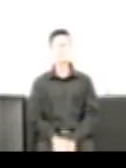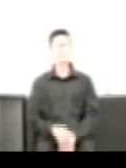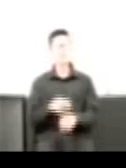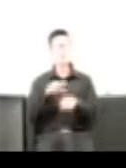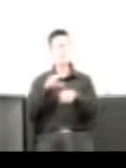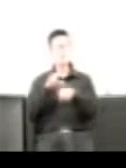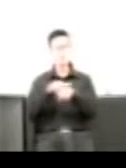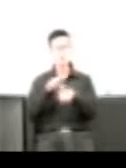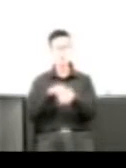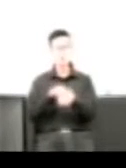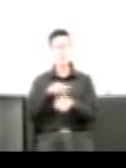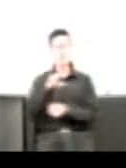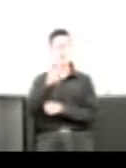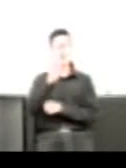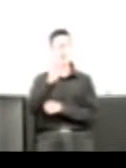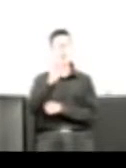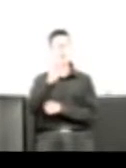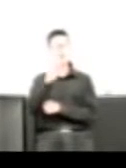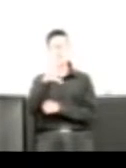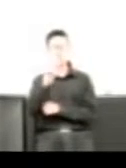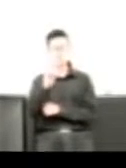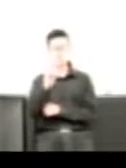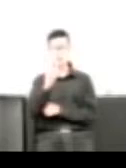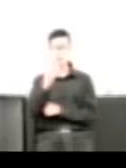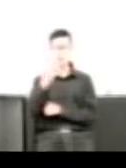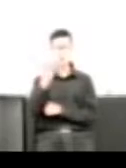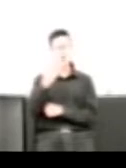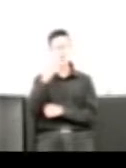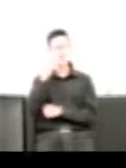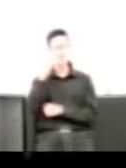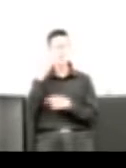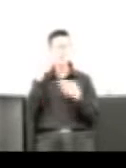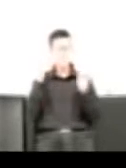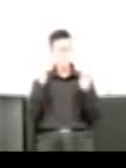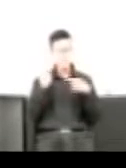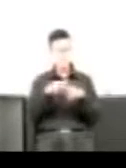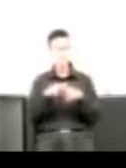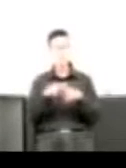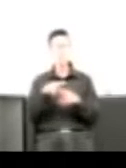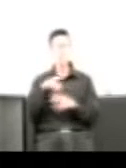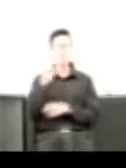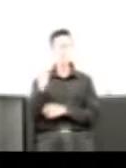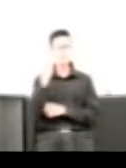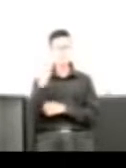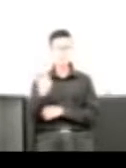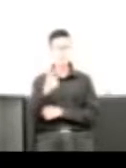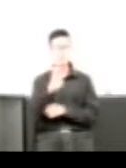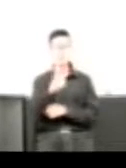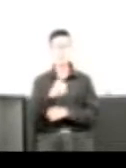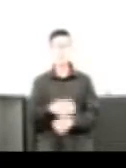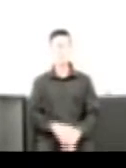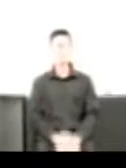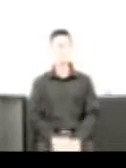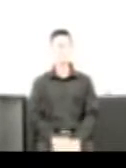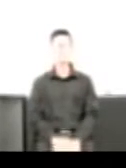Doctor Francisco M. Moras y Fuentes, académico e investigador de la Universidad de Guanajuato.